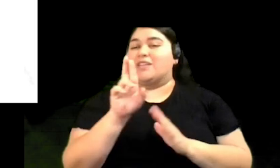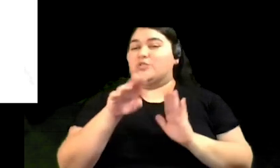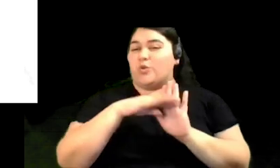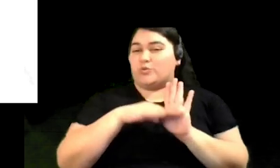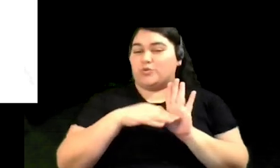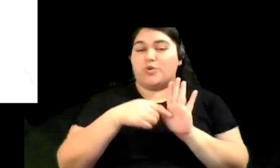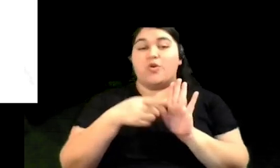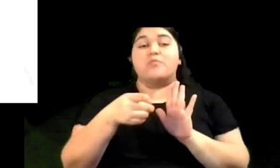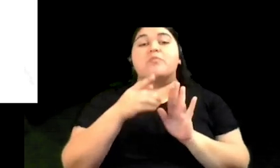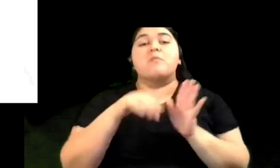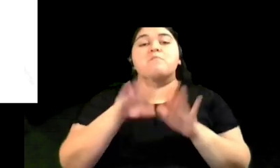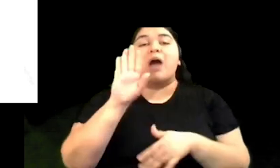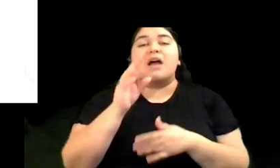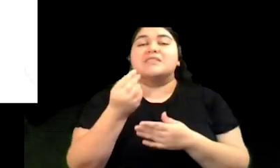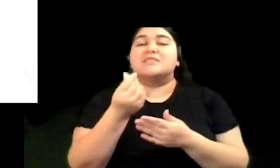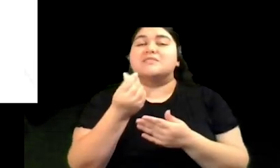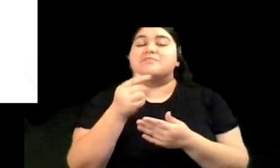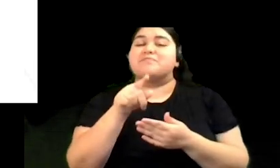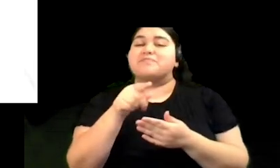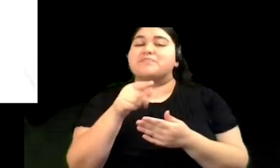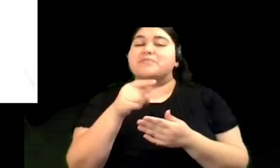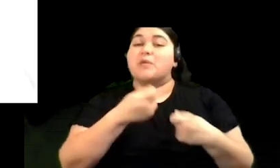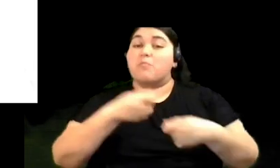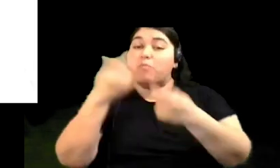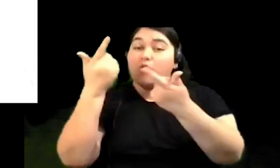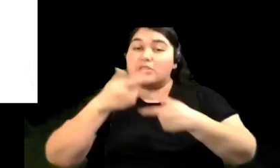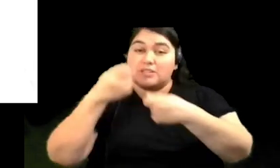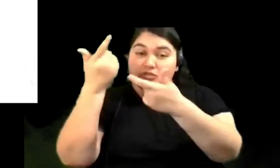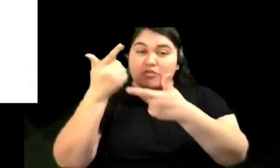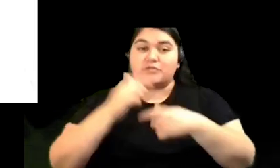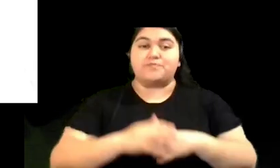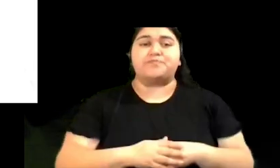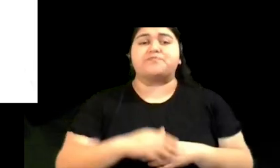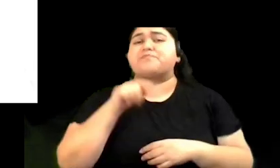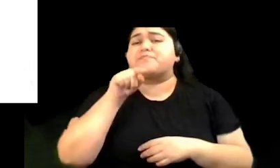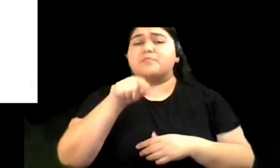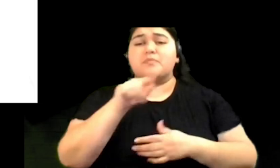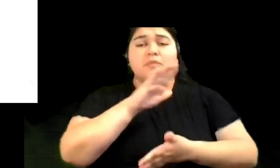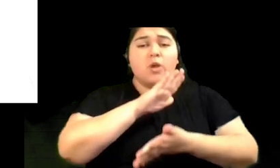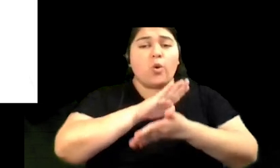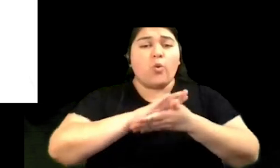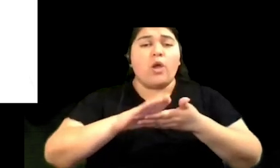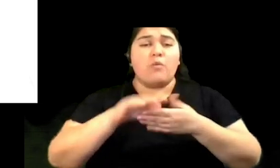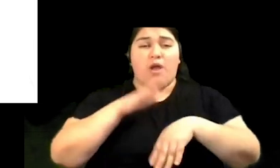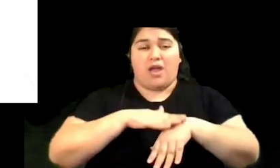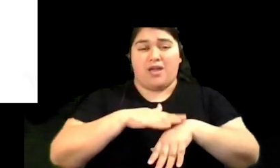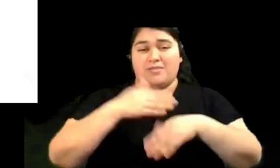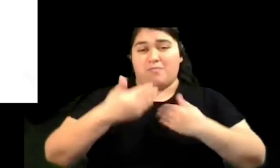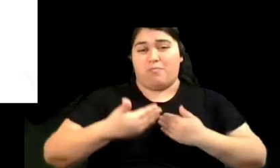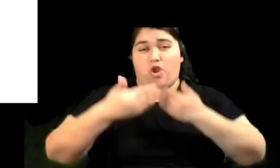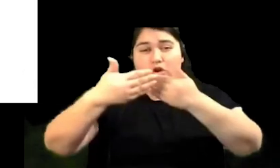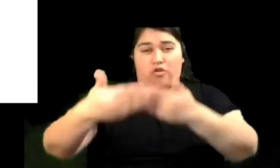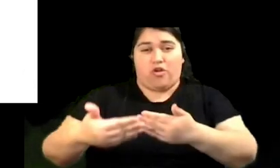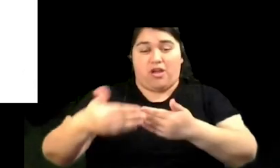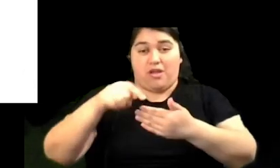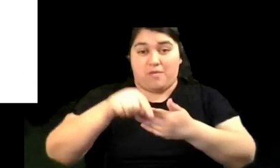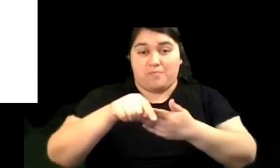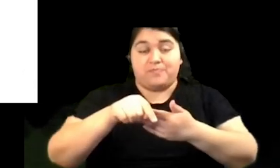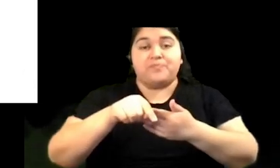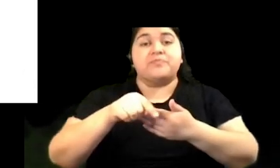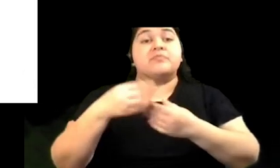de percepción sobre importaciones. Esta es una nueva prórroga porque